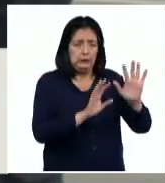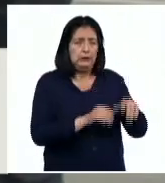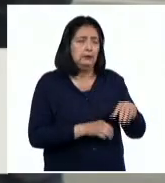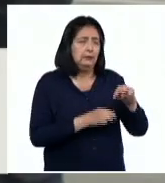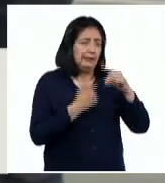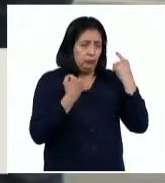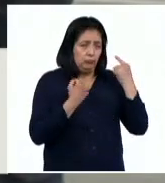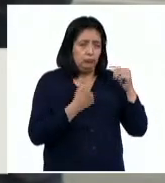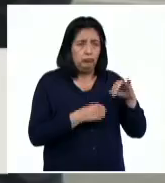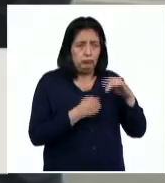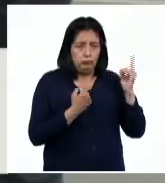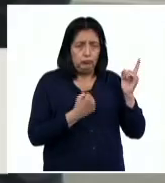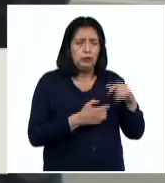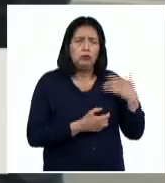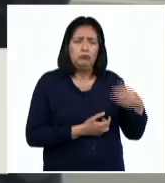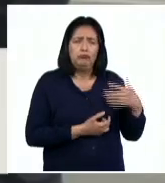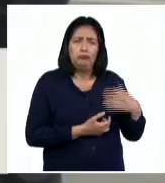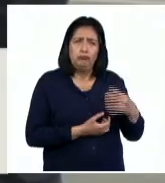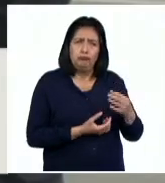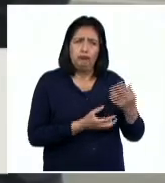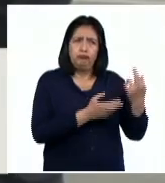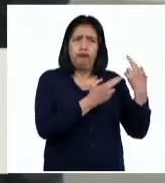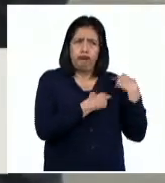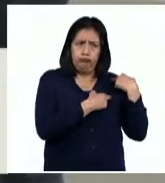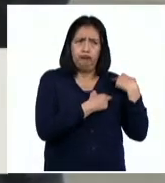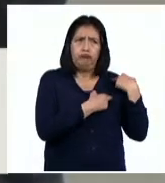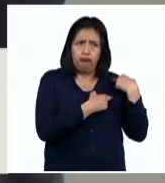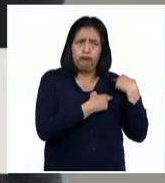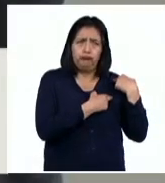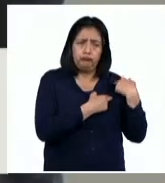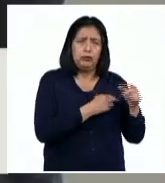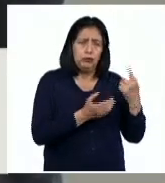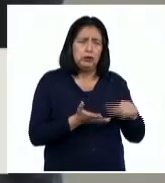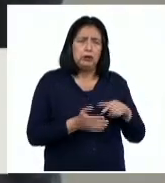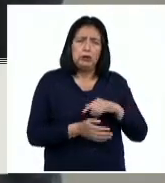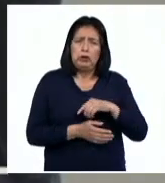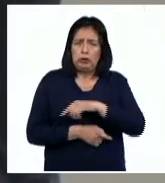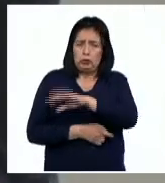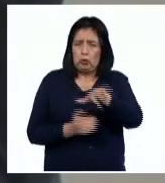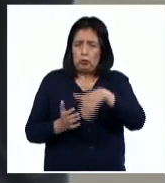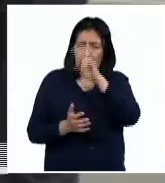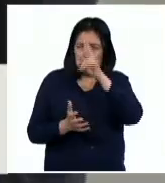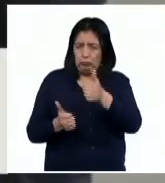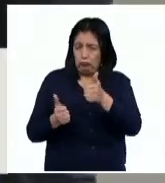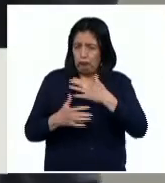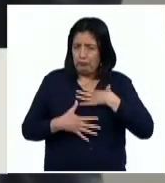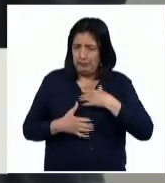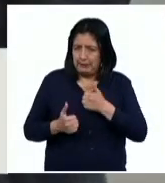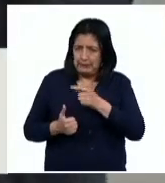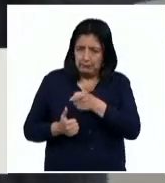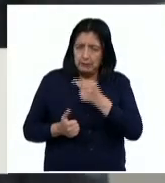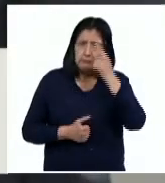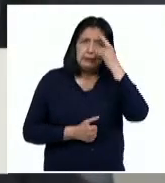marzo, con mucha responsabilidad y en bien de todos los peruanos,